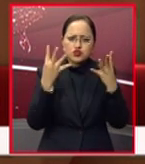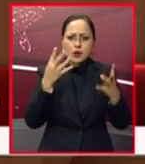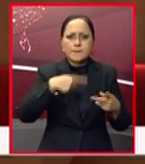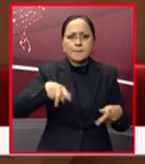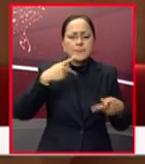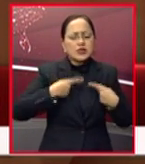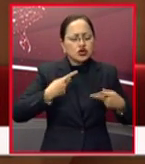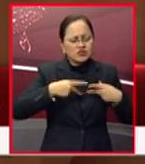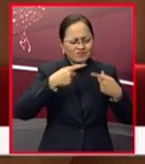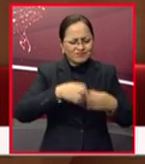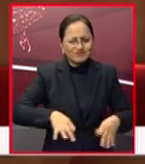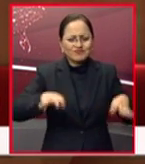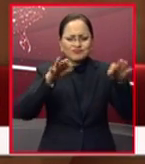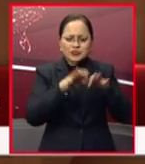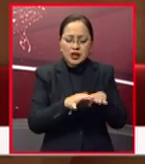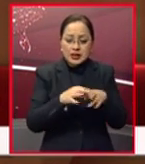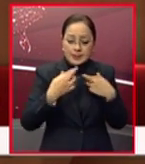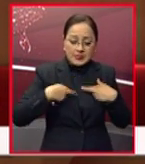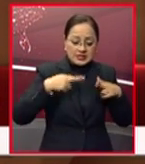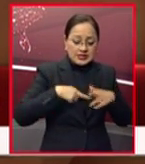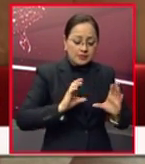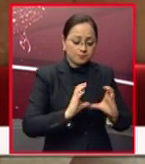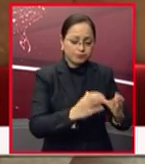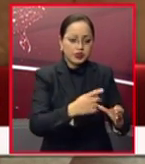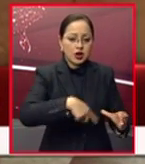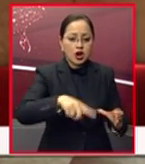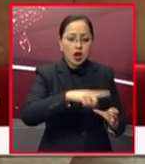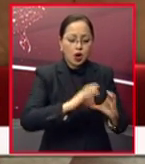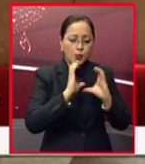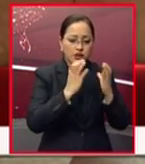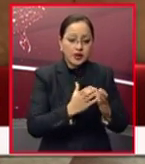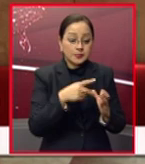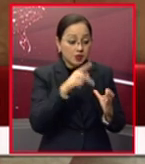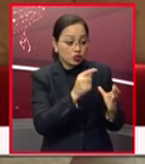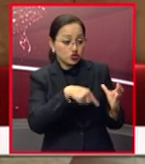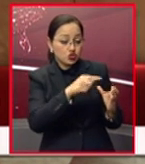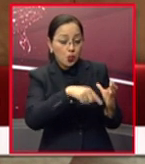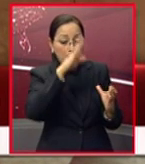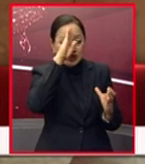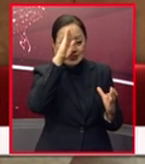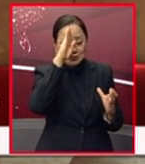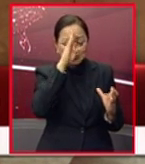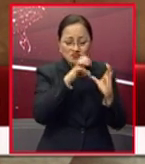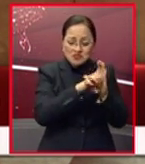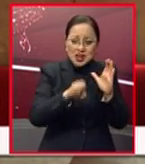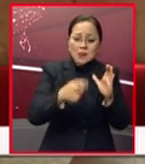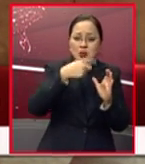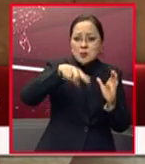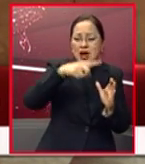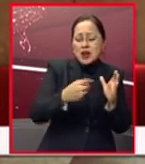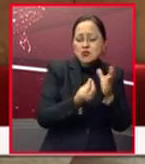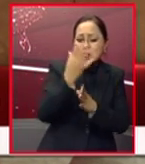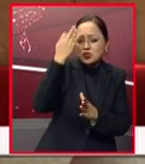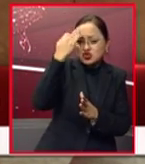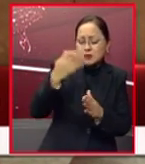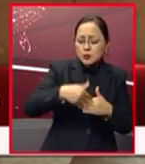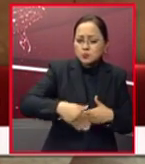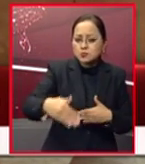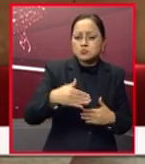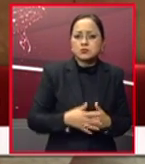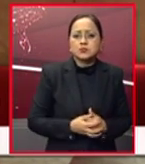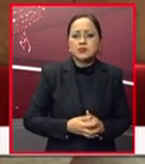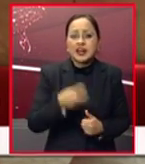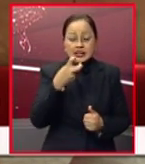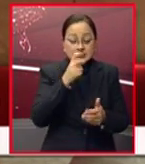ilustres, representativos de su época y a la vez ejemplo del pensamiento de un tiempo nuevo. Es una